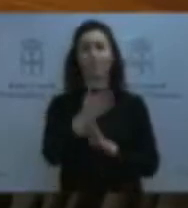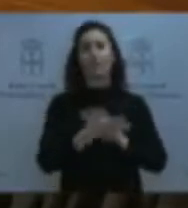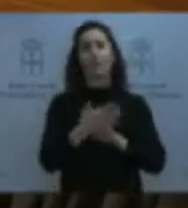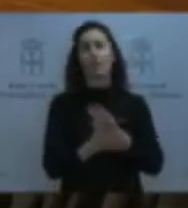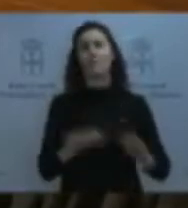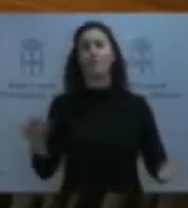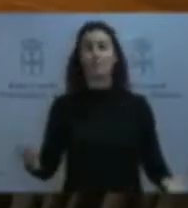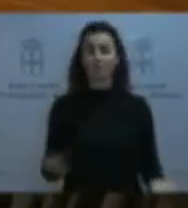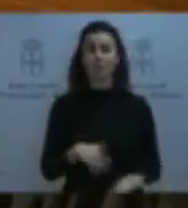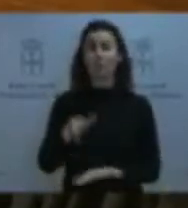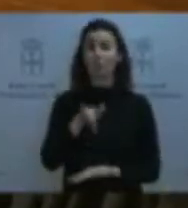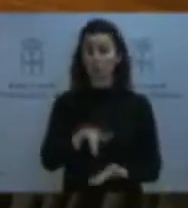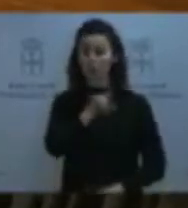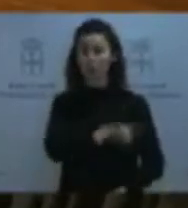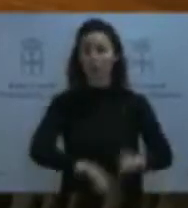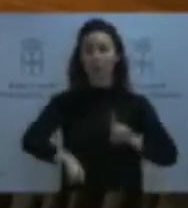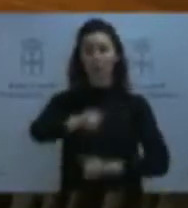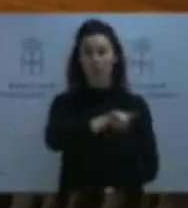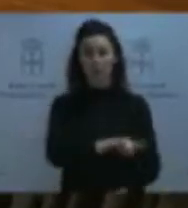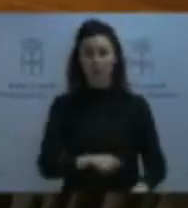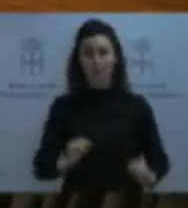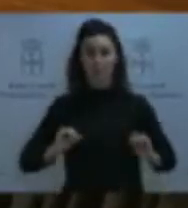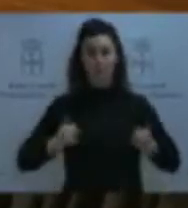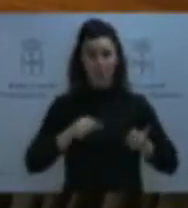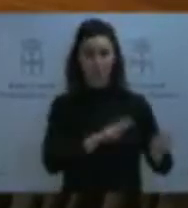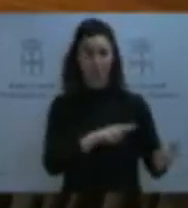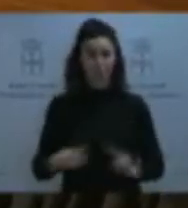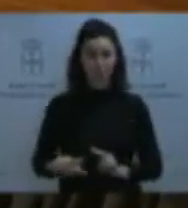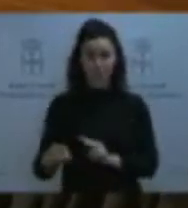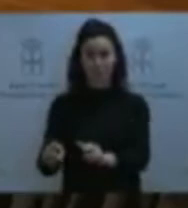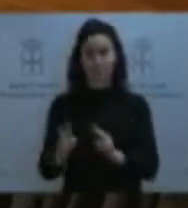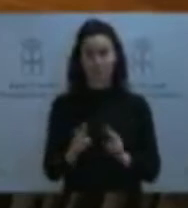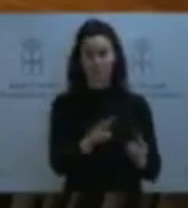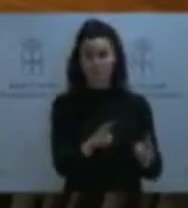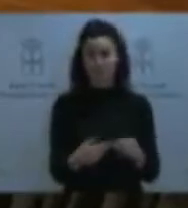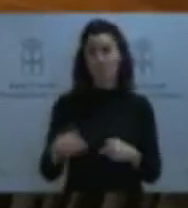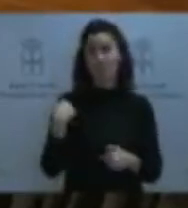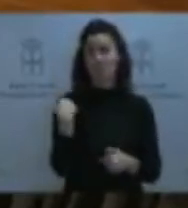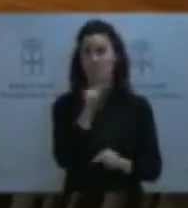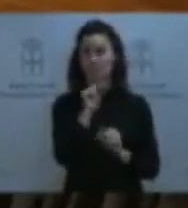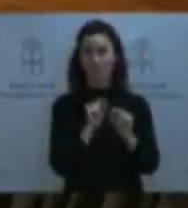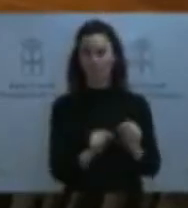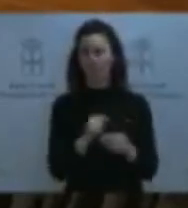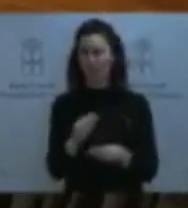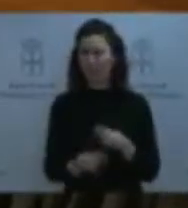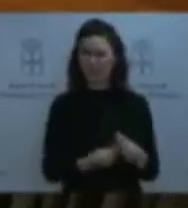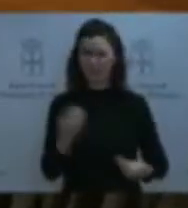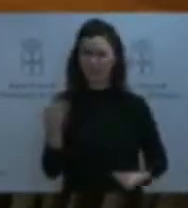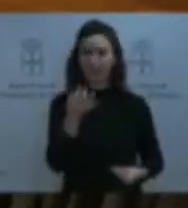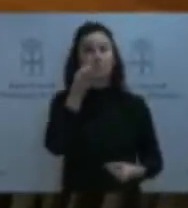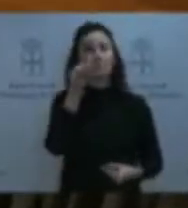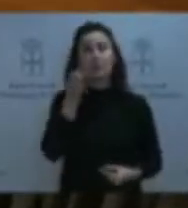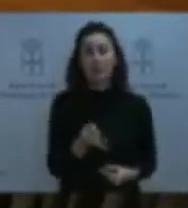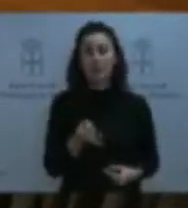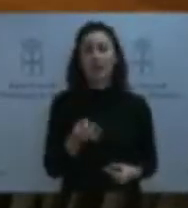empezaron a reaccionar después de la anterior pregunta que fiximos, realmente venía de bastante atrás, de